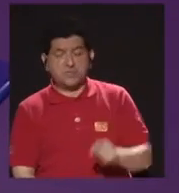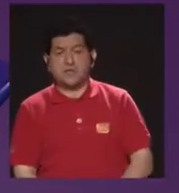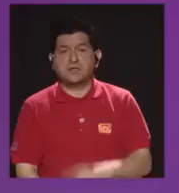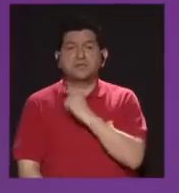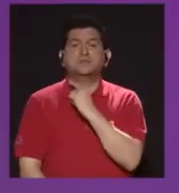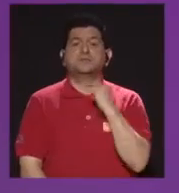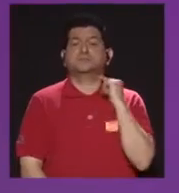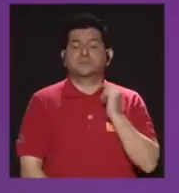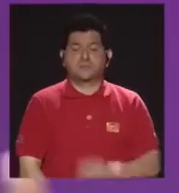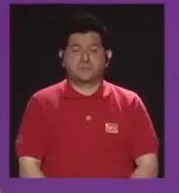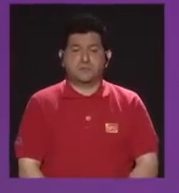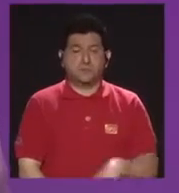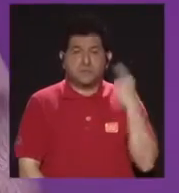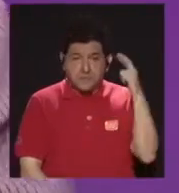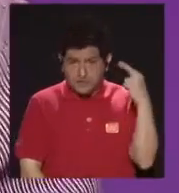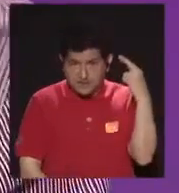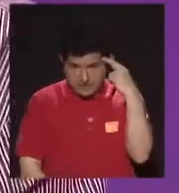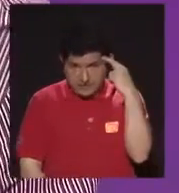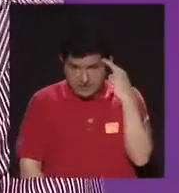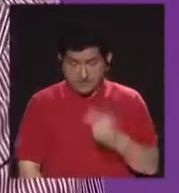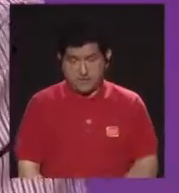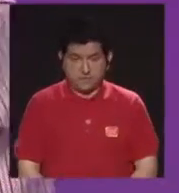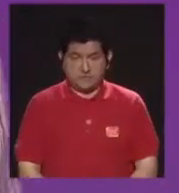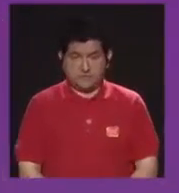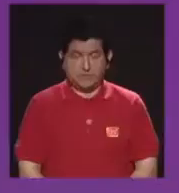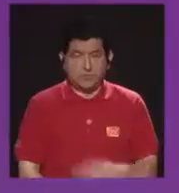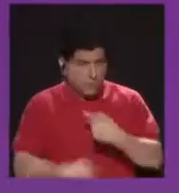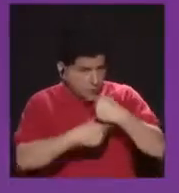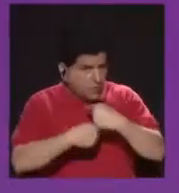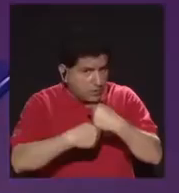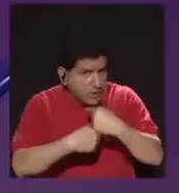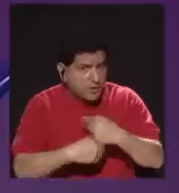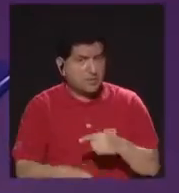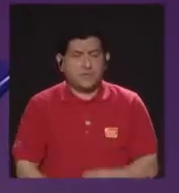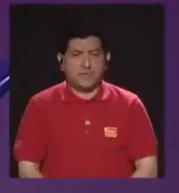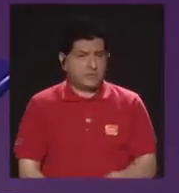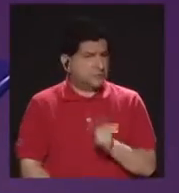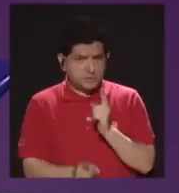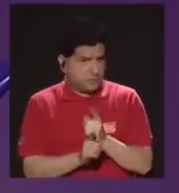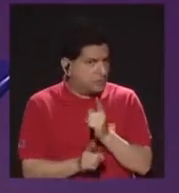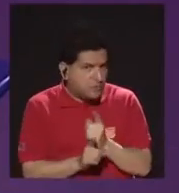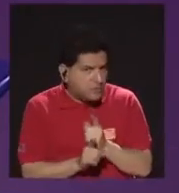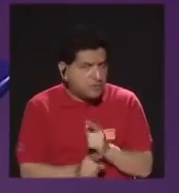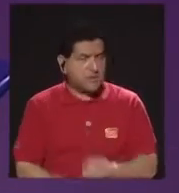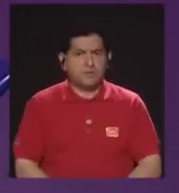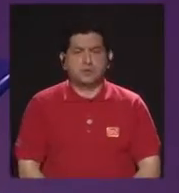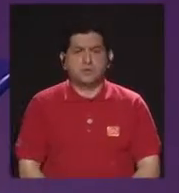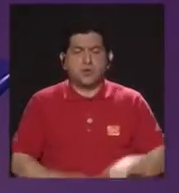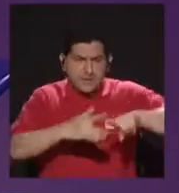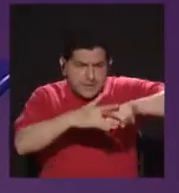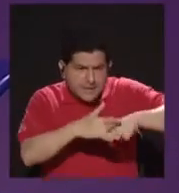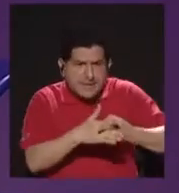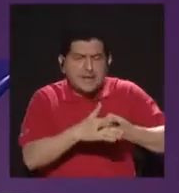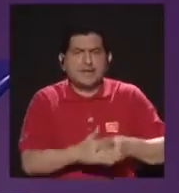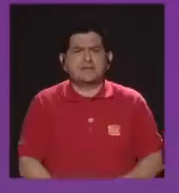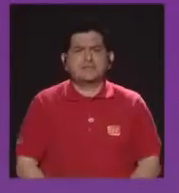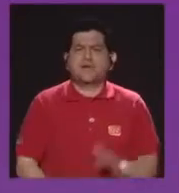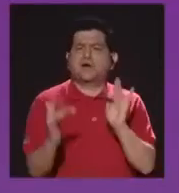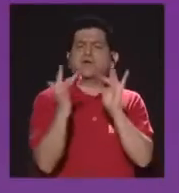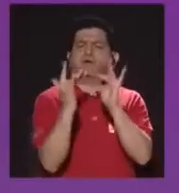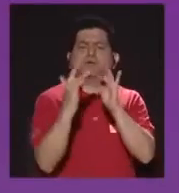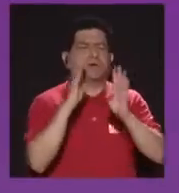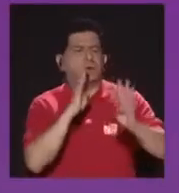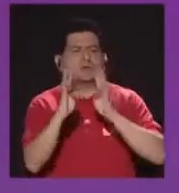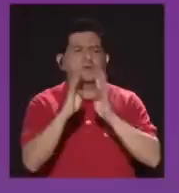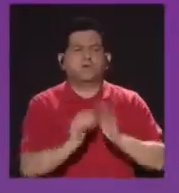y eso dio pie corríjanme si no es correcto así a iniciar un acercamiento una